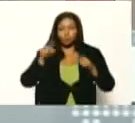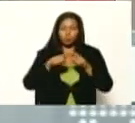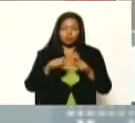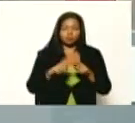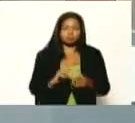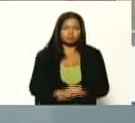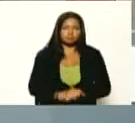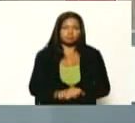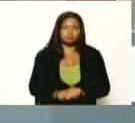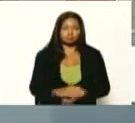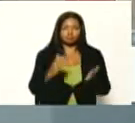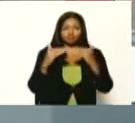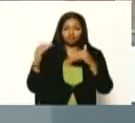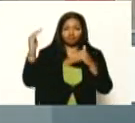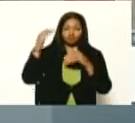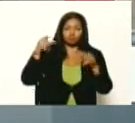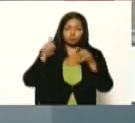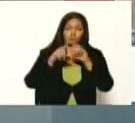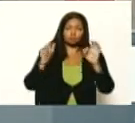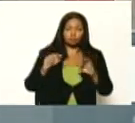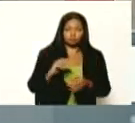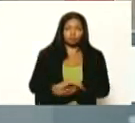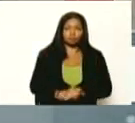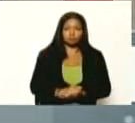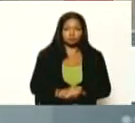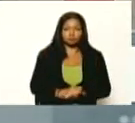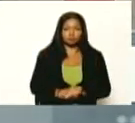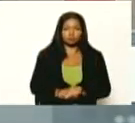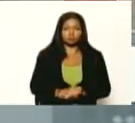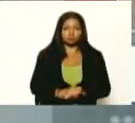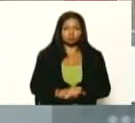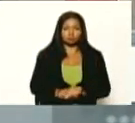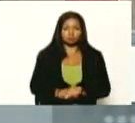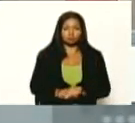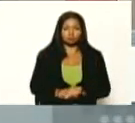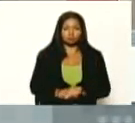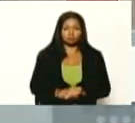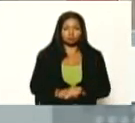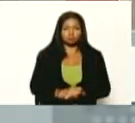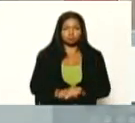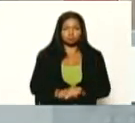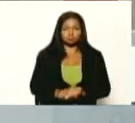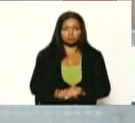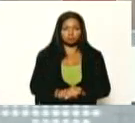Esa es una máxima ineludible,